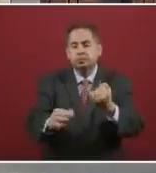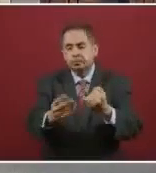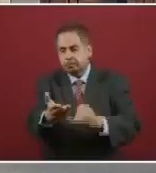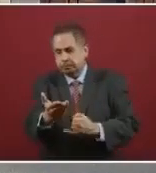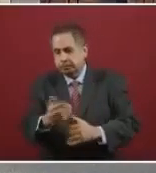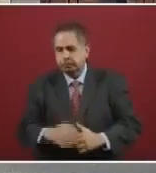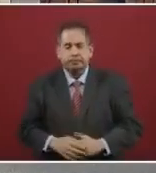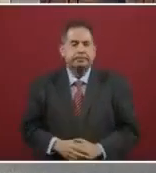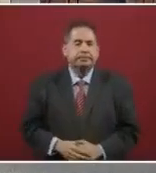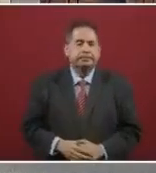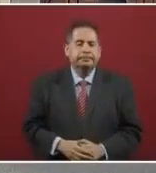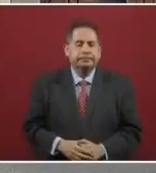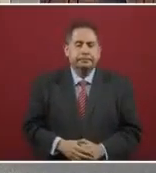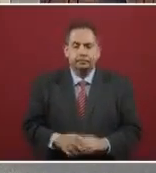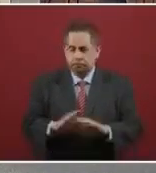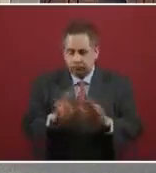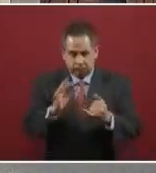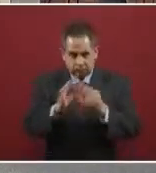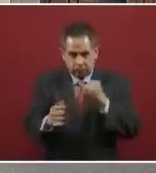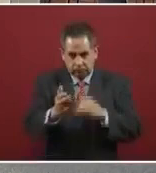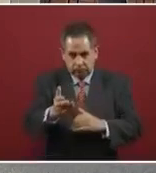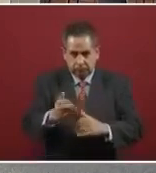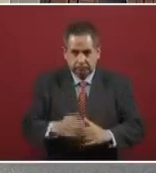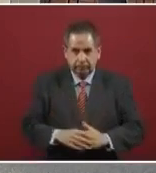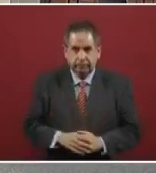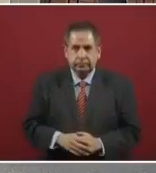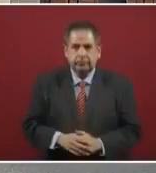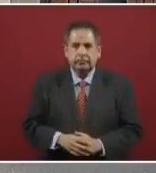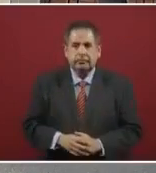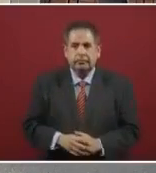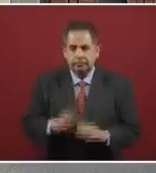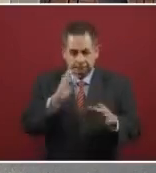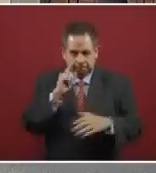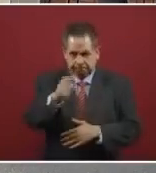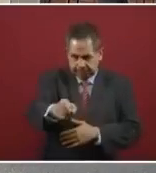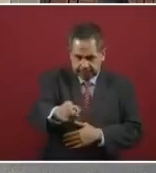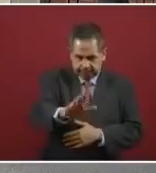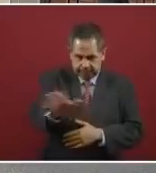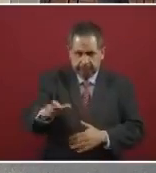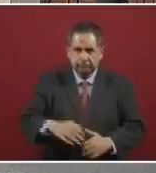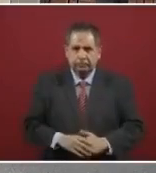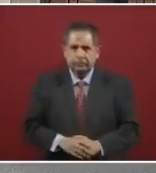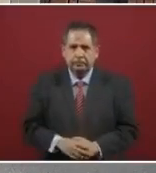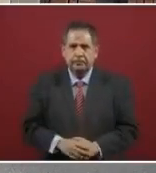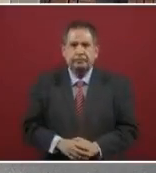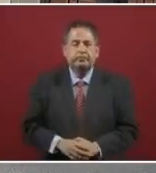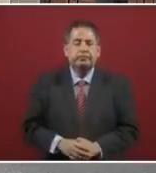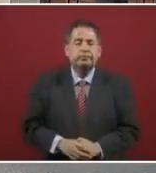Quedamos. A ver tú.